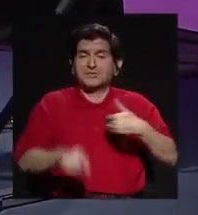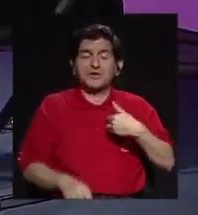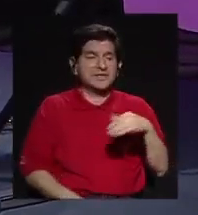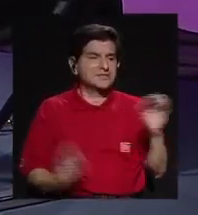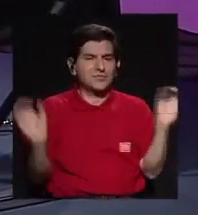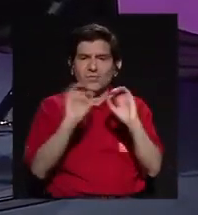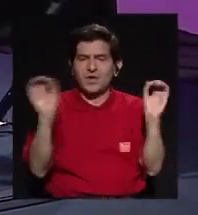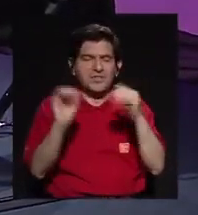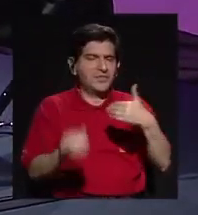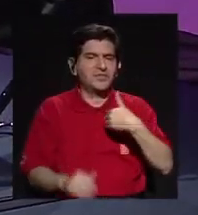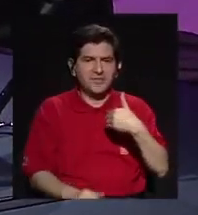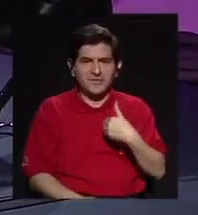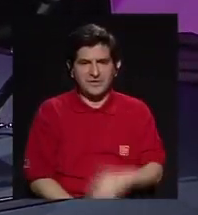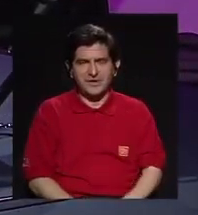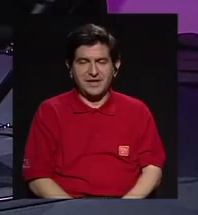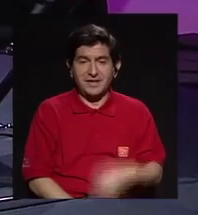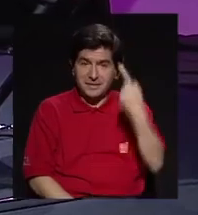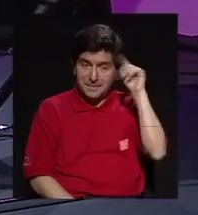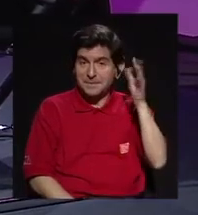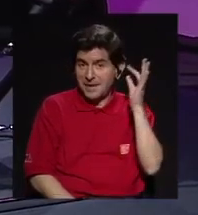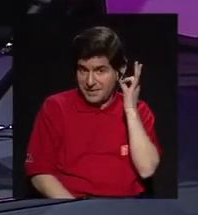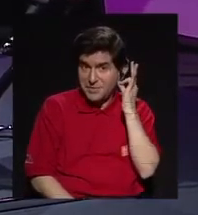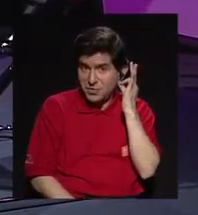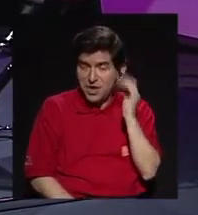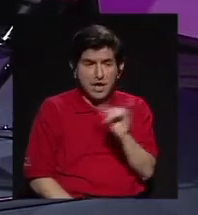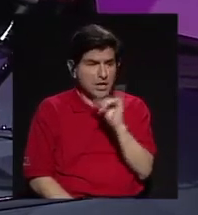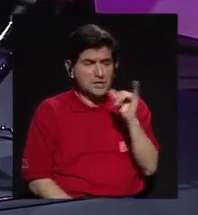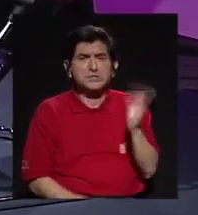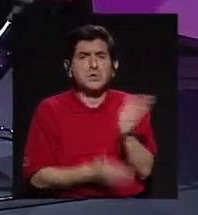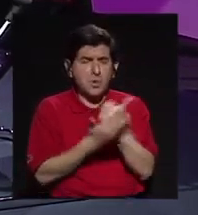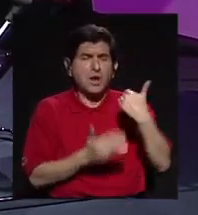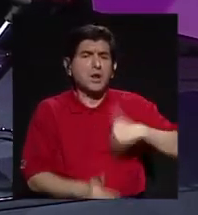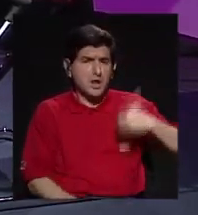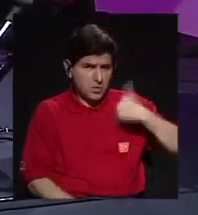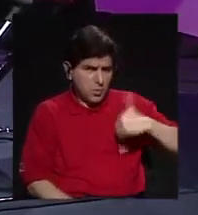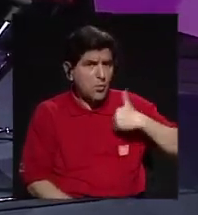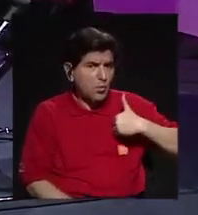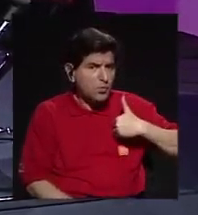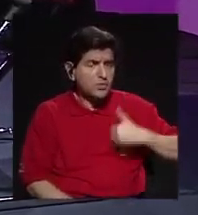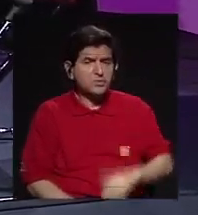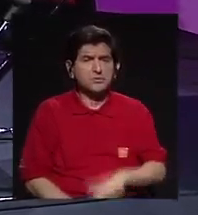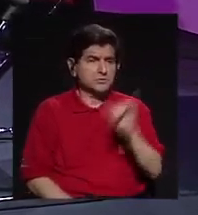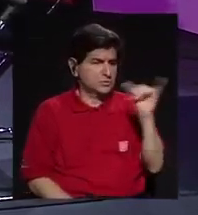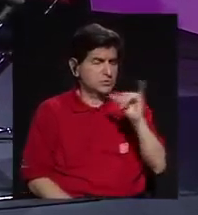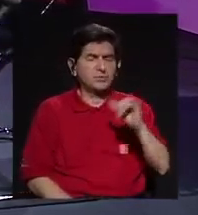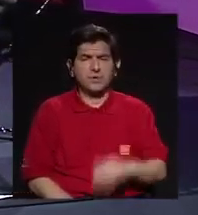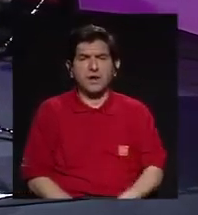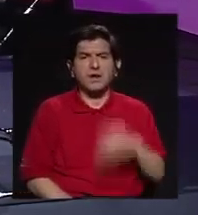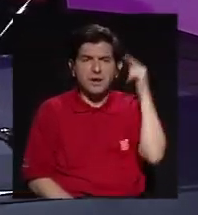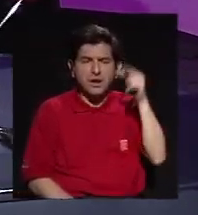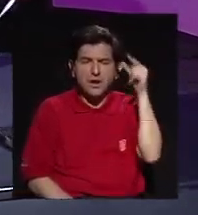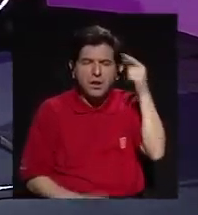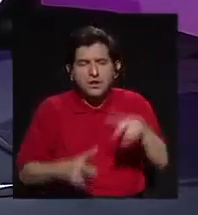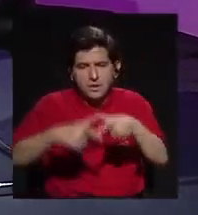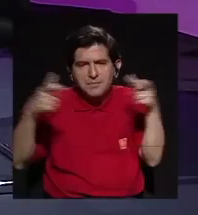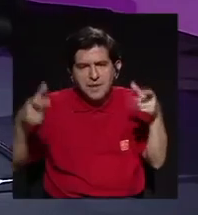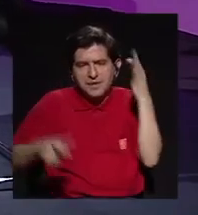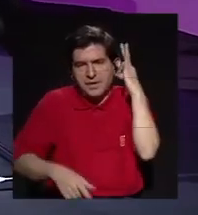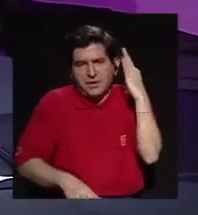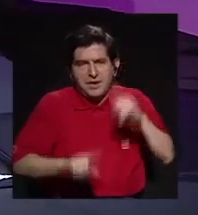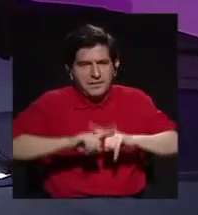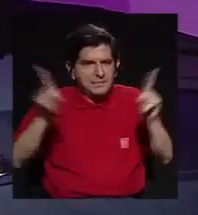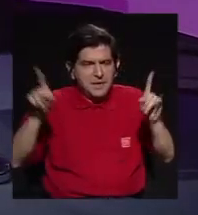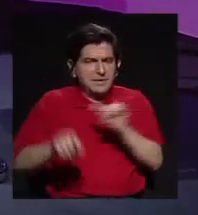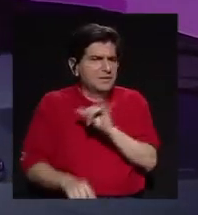tiene otros elementos. Las mujeres. También para algunos hombres. Digo, por supuesto que la mayoría son mujeres,